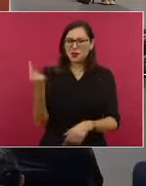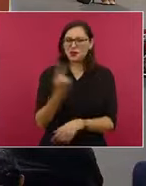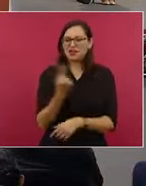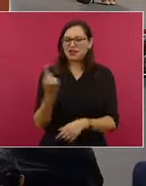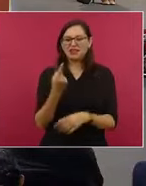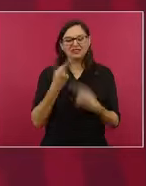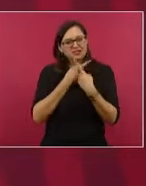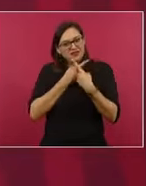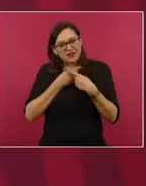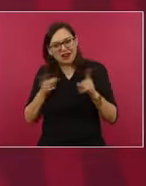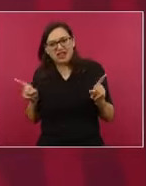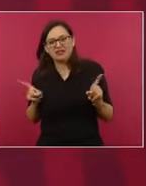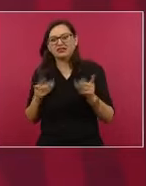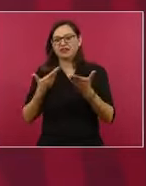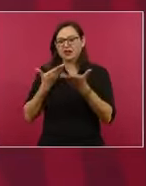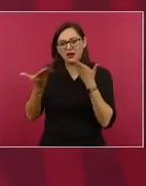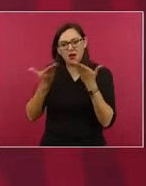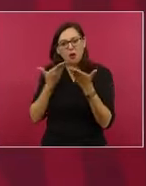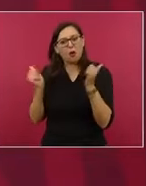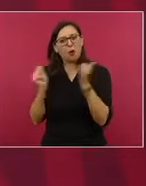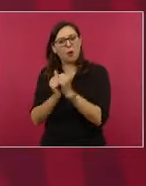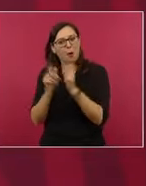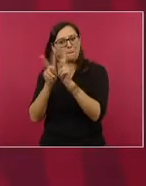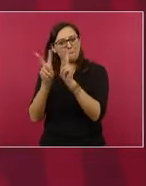la solución pacífica?